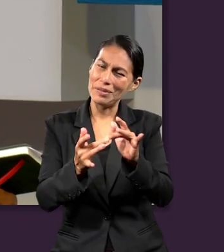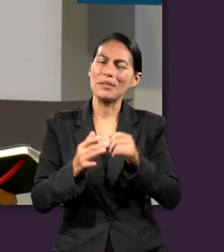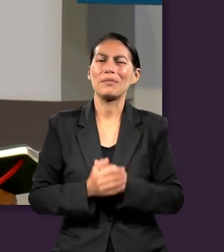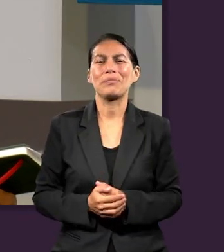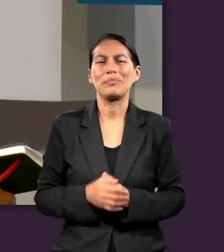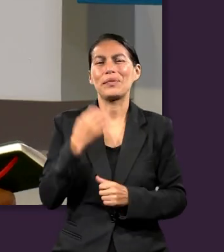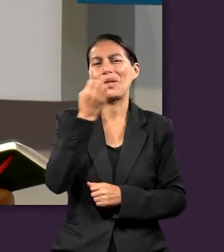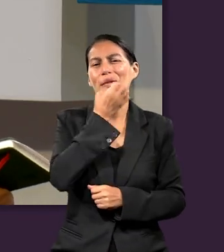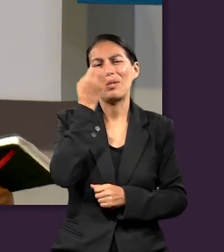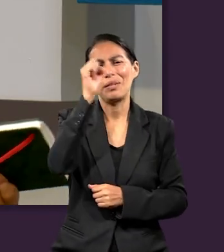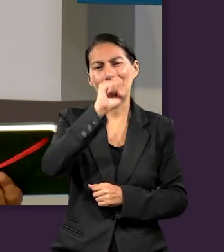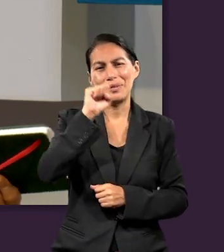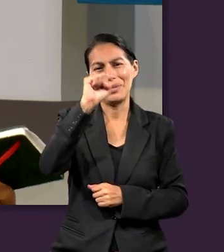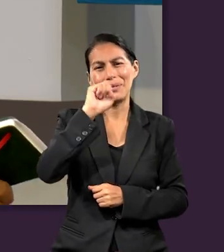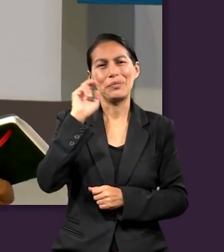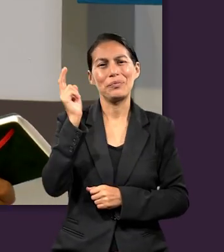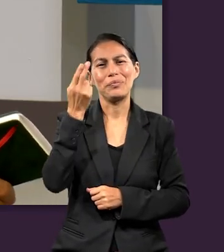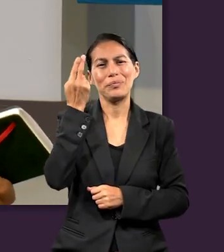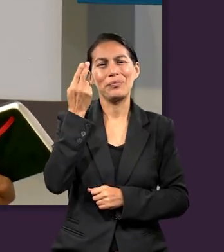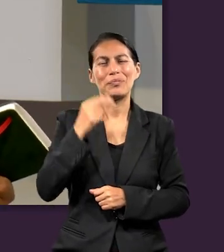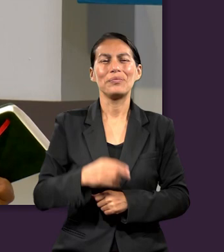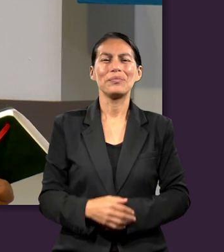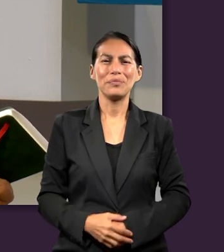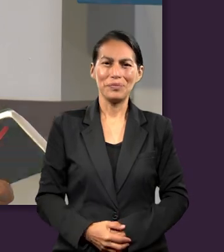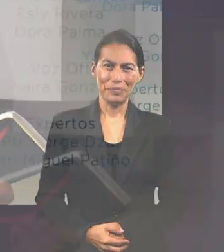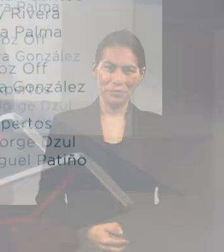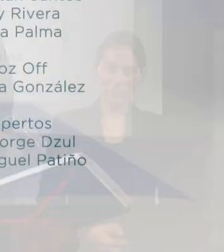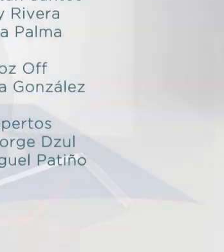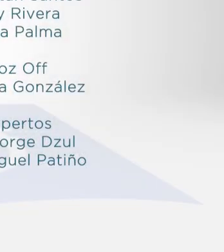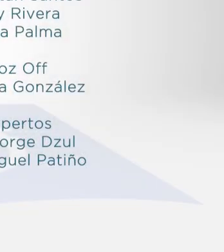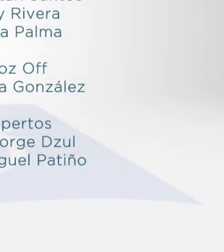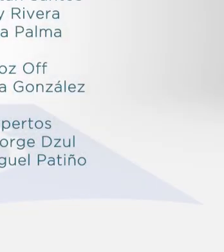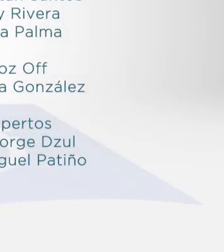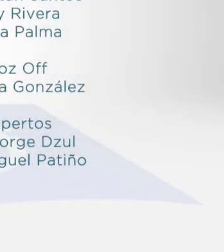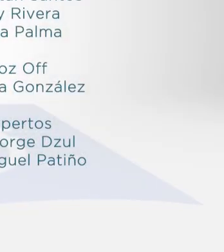de esta serie de la escuela sabático universitario